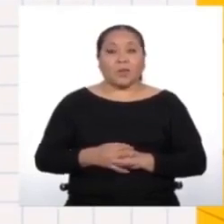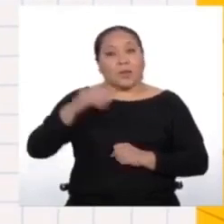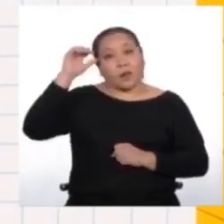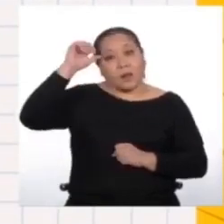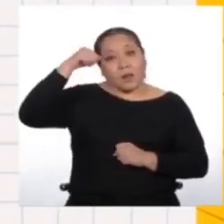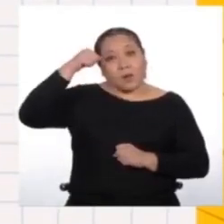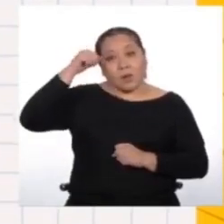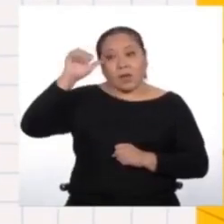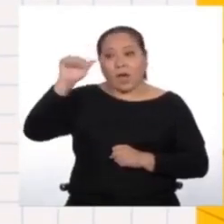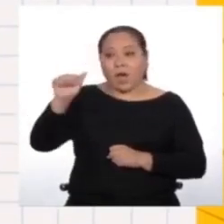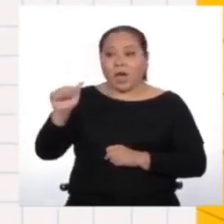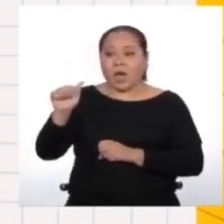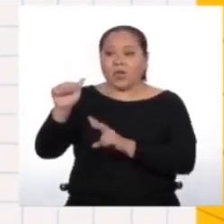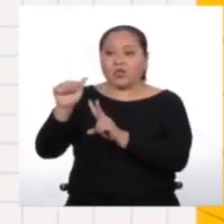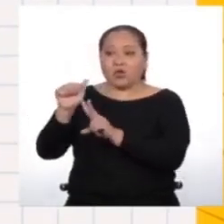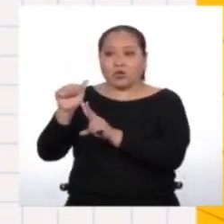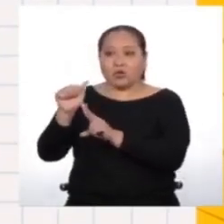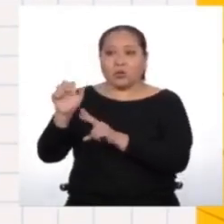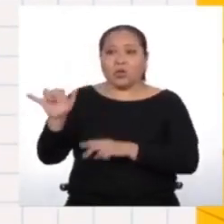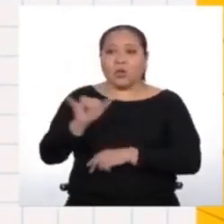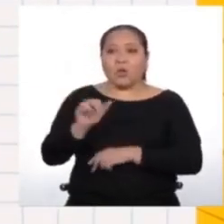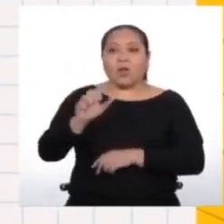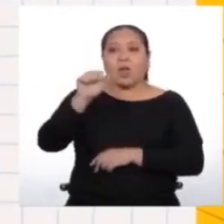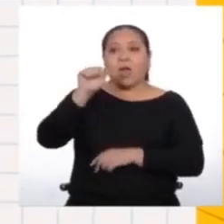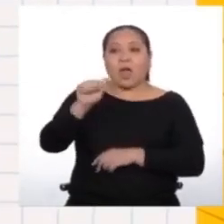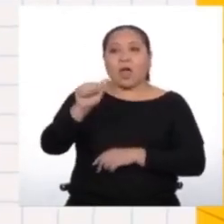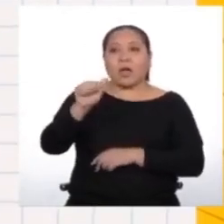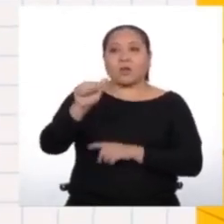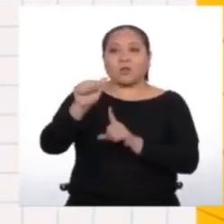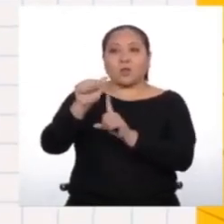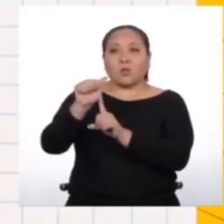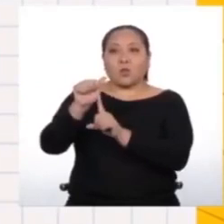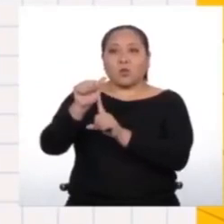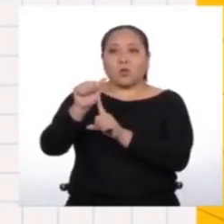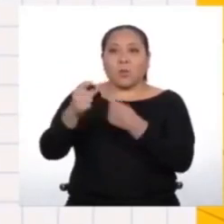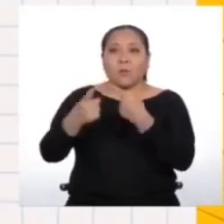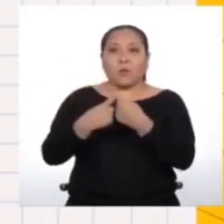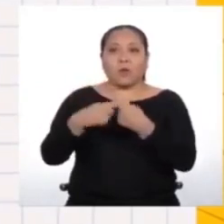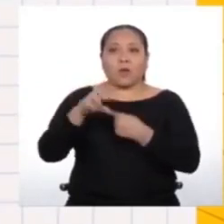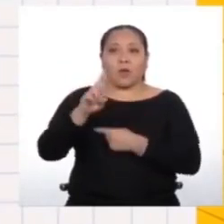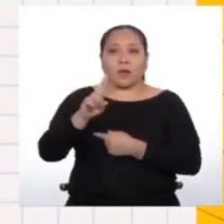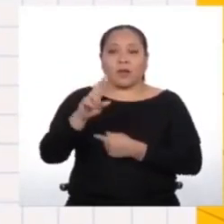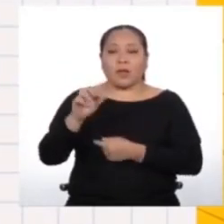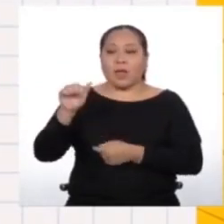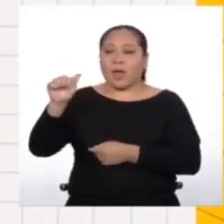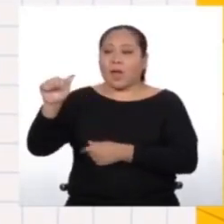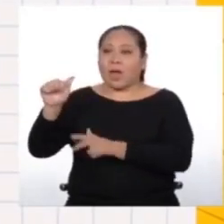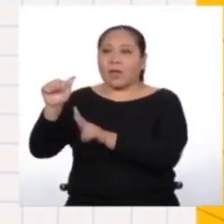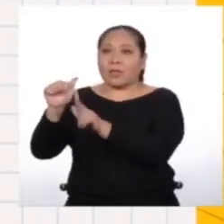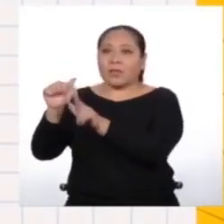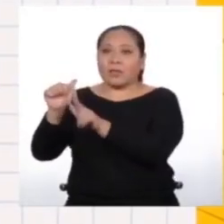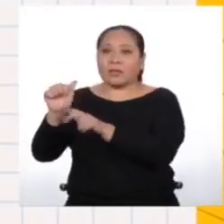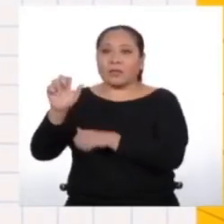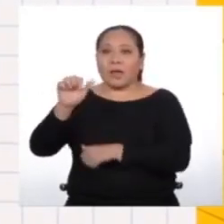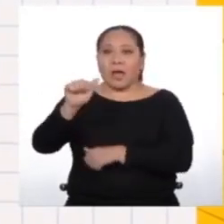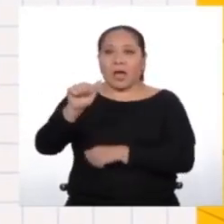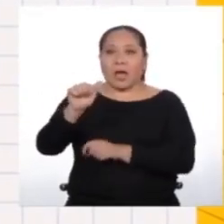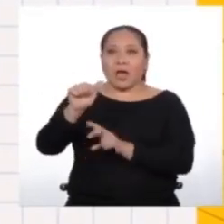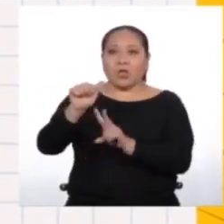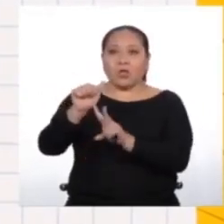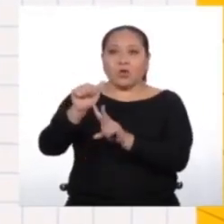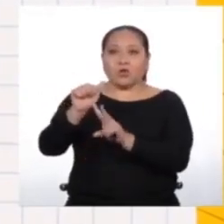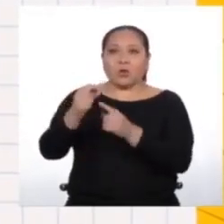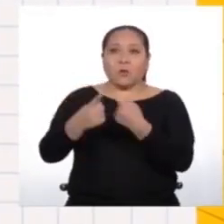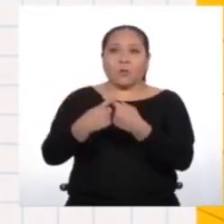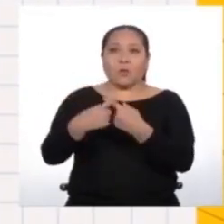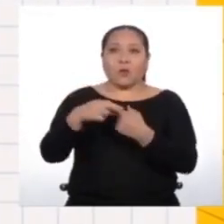Recuerda que A sub 2 es igual a A sub 1 por R. A sub 3 es igual a A sub 2 por R. Y esto